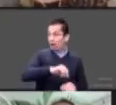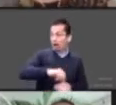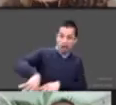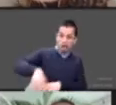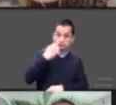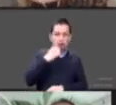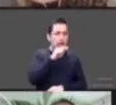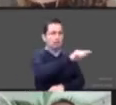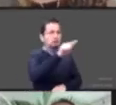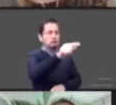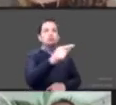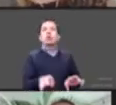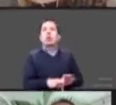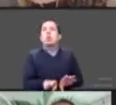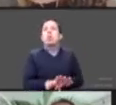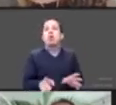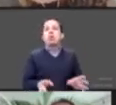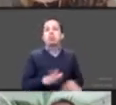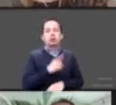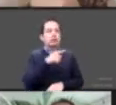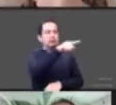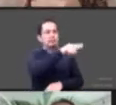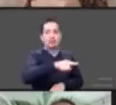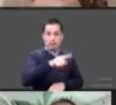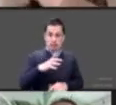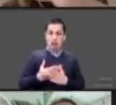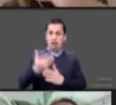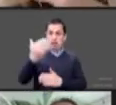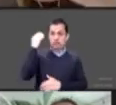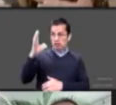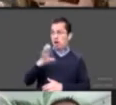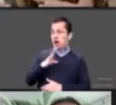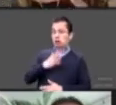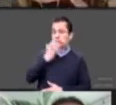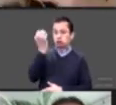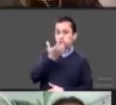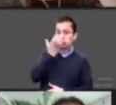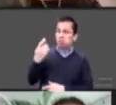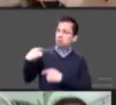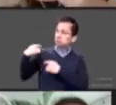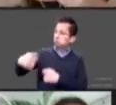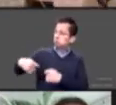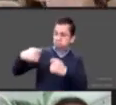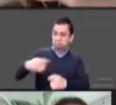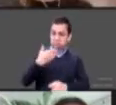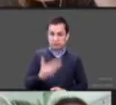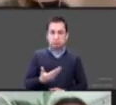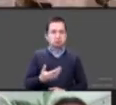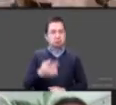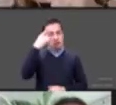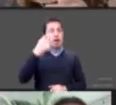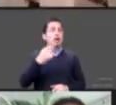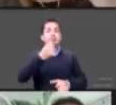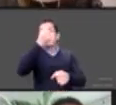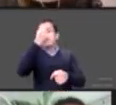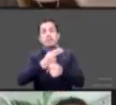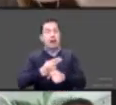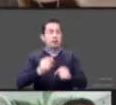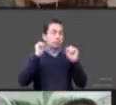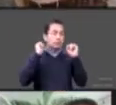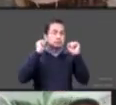hábitos, o por ejemplo la rutina que nos decía Isabel, ¿no? Ellos ya no tenían el hábito de parar cierta hora, ir a una